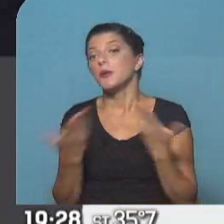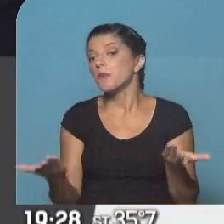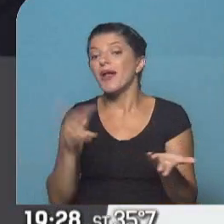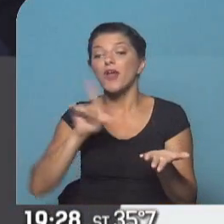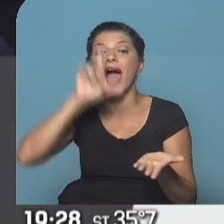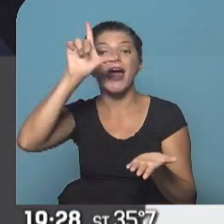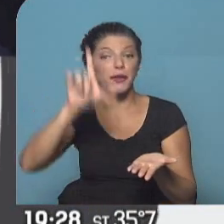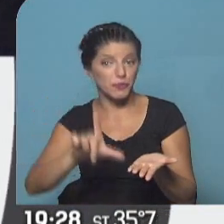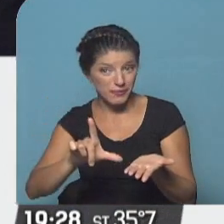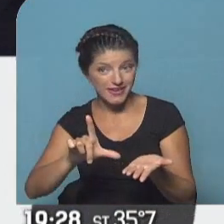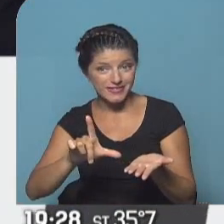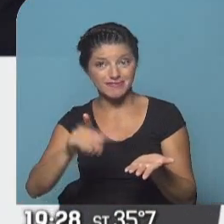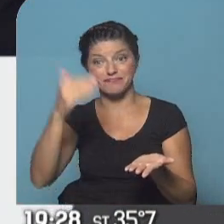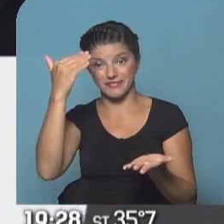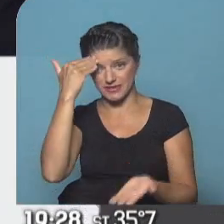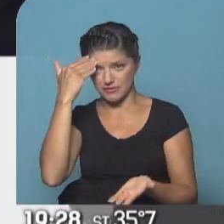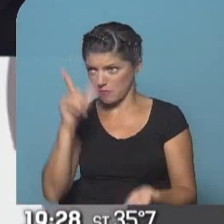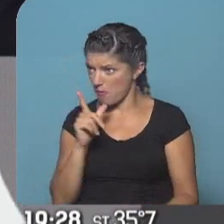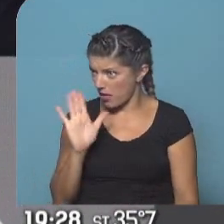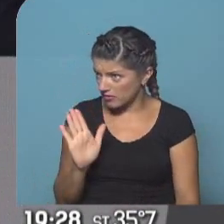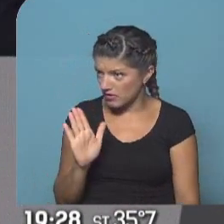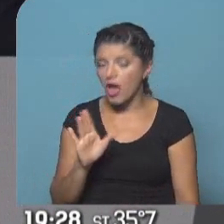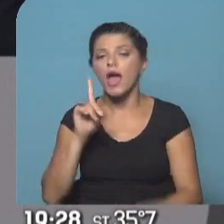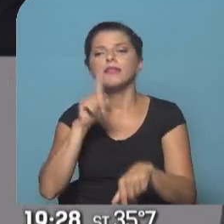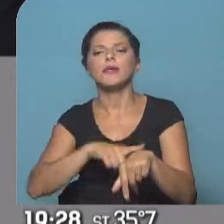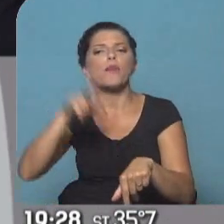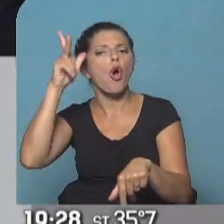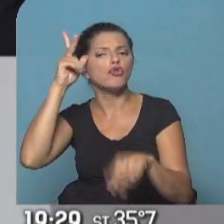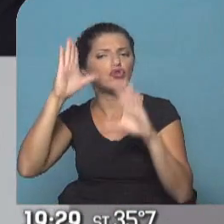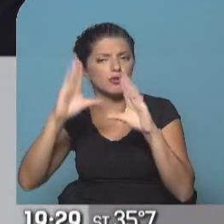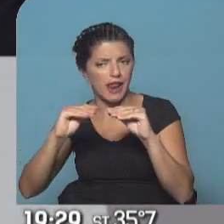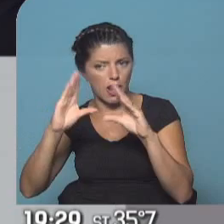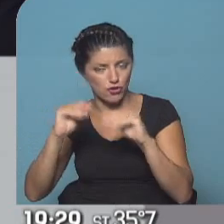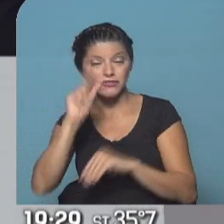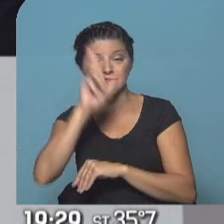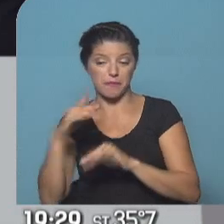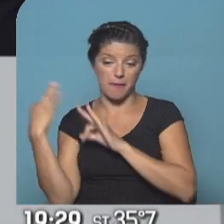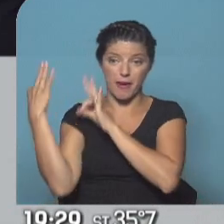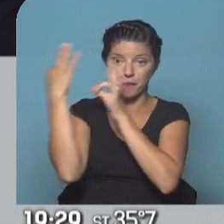que viene, el lunes 15 creo que es, ¿no? A eso de las 20 horas más o menos, el Papa Francisco va a llegar a